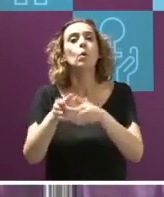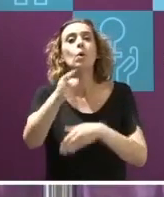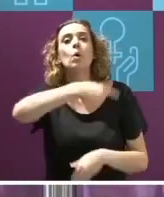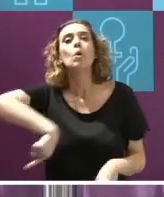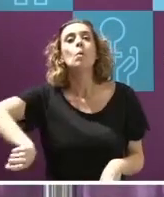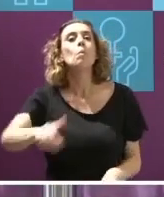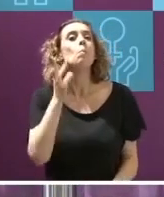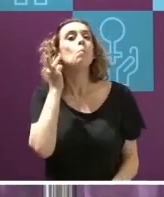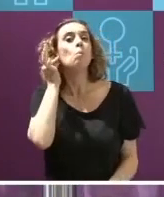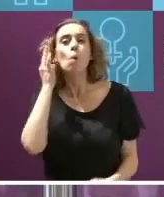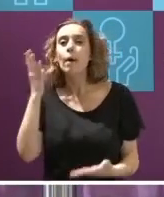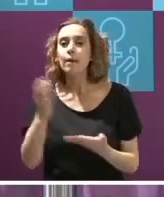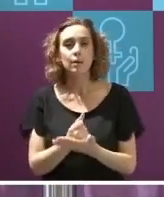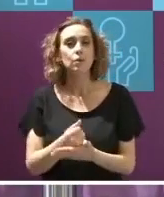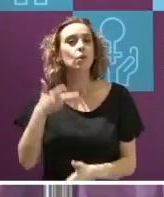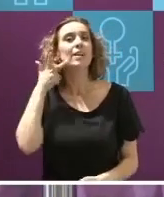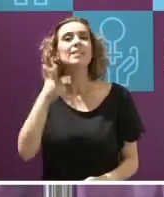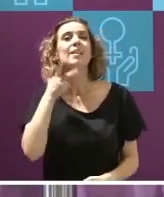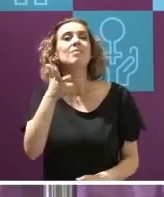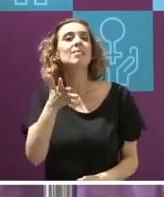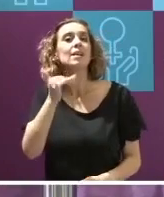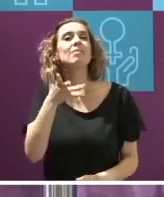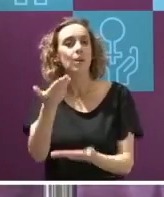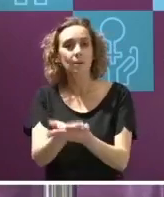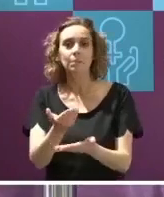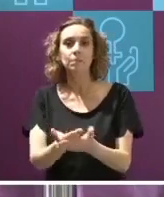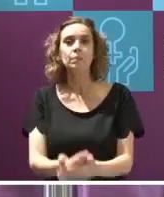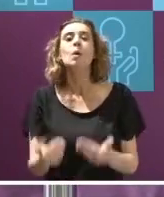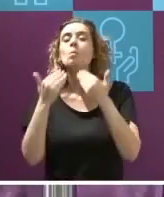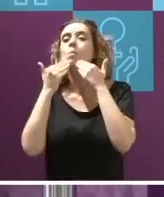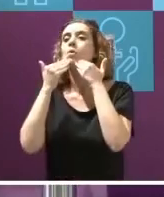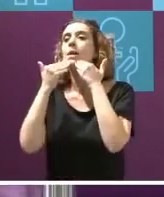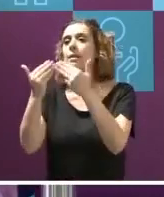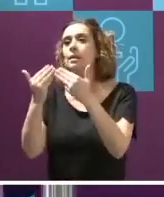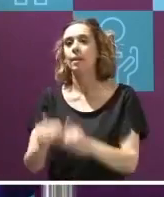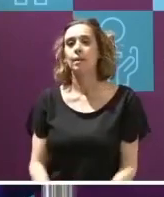todas las mujeres tengan todos sus derechos garantizados. Muchas gracias, ministra.